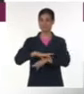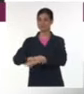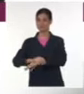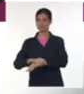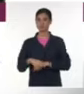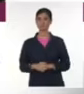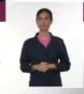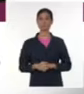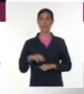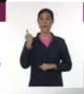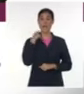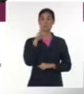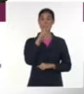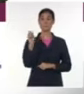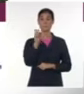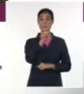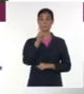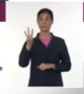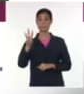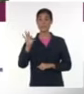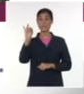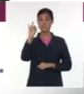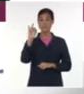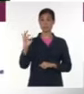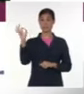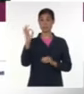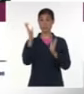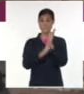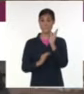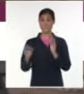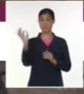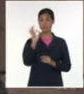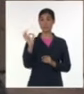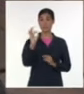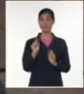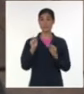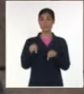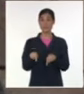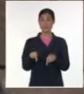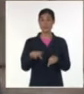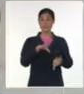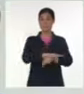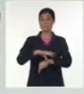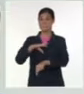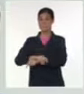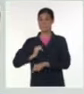de 2023, se contabilizaron más de 9.100 palestinos apresados.